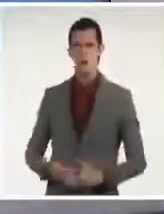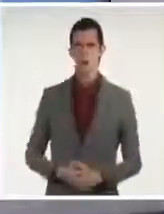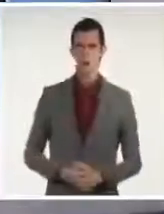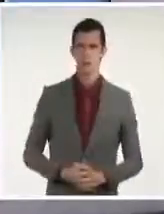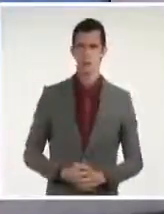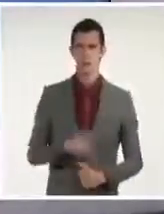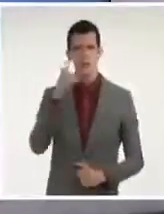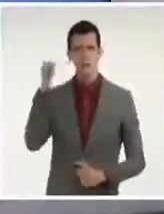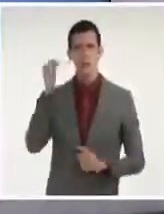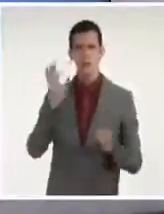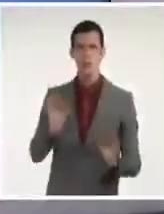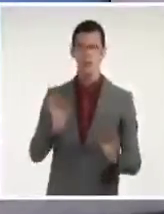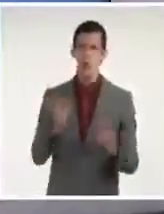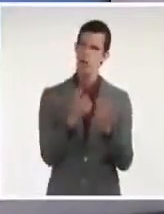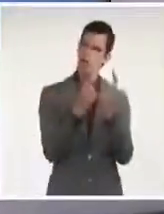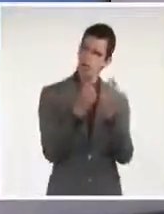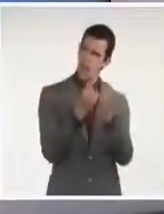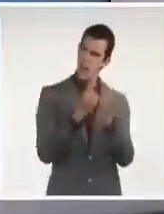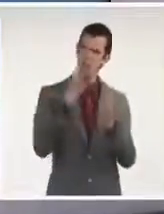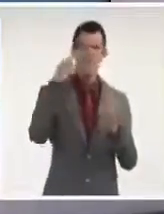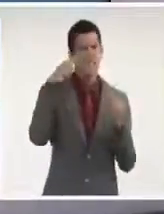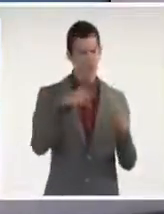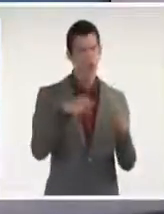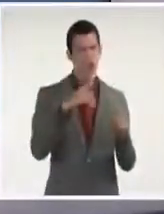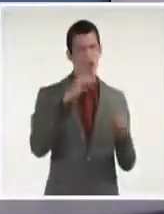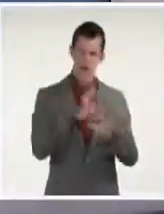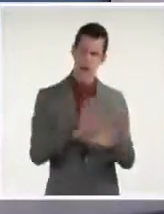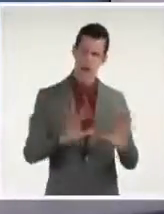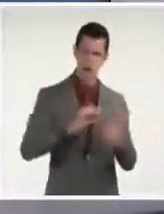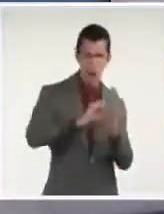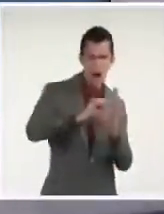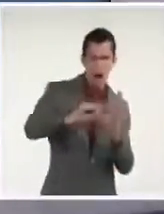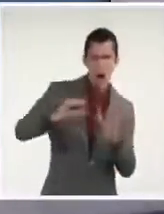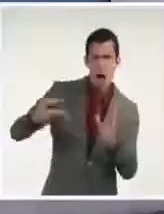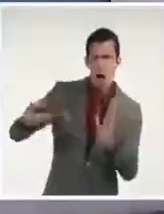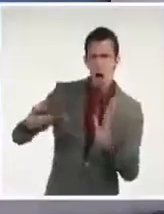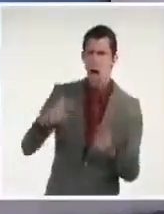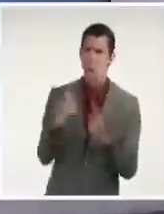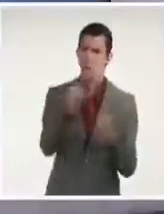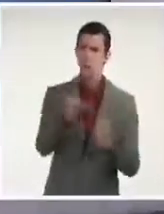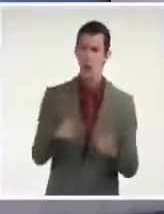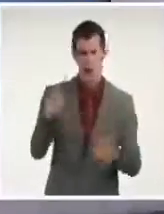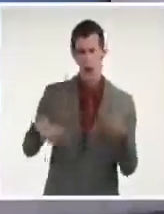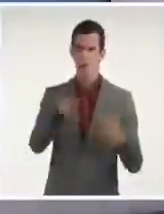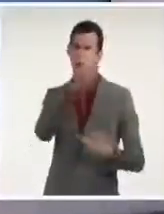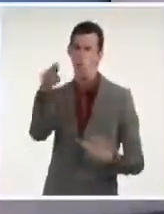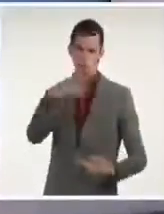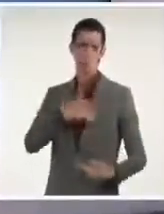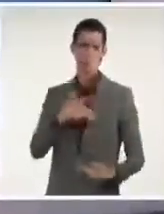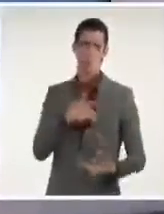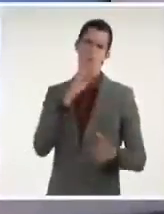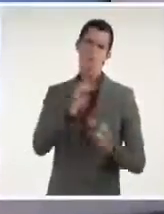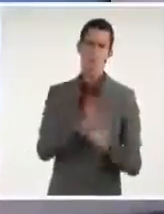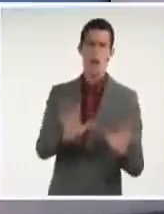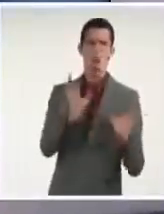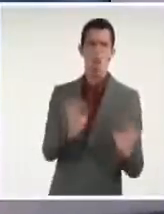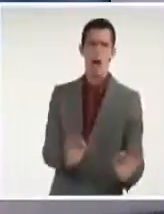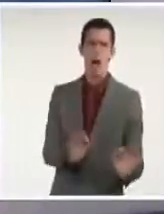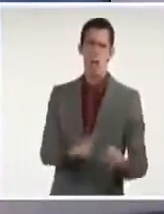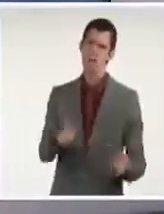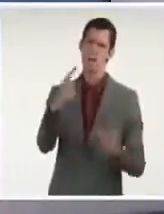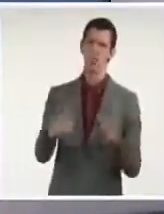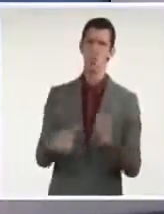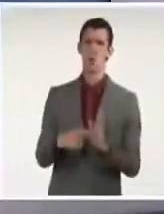estas estrategias y mucha gente buscando marcarse, definirse. Y es triste que nos dejemos empujar a